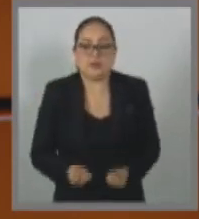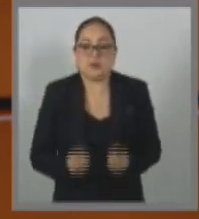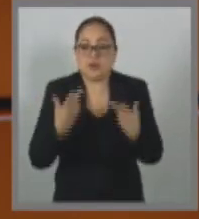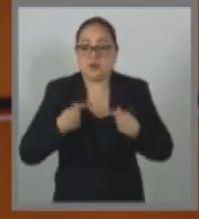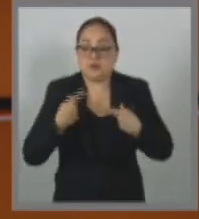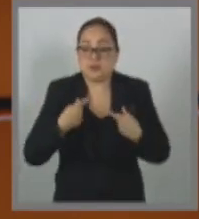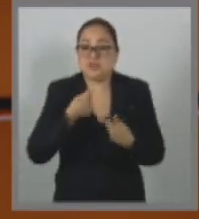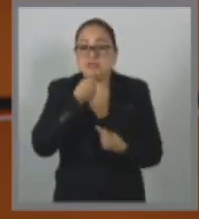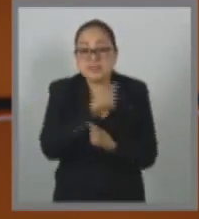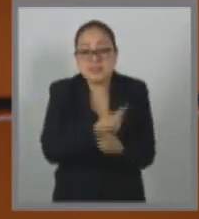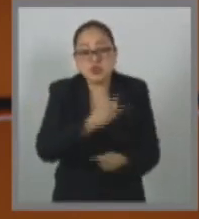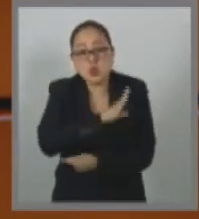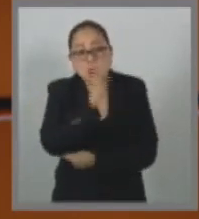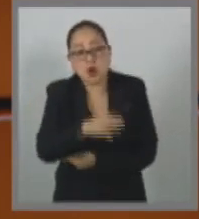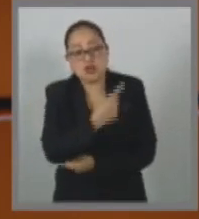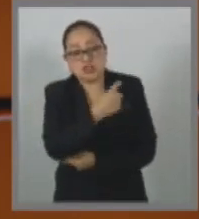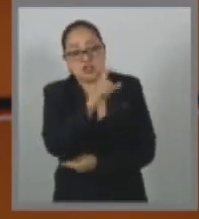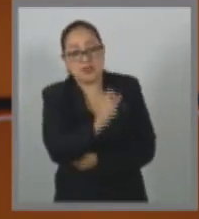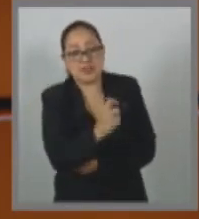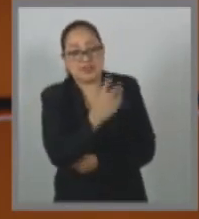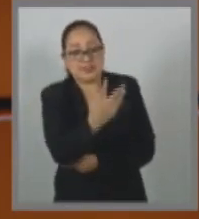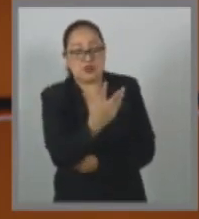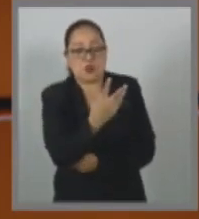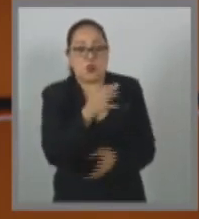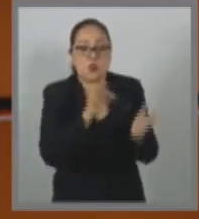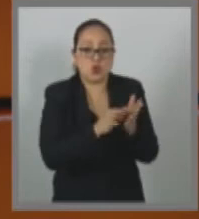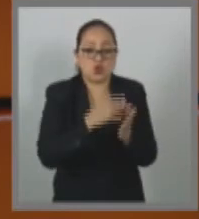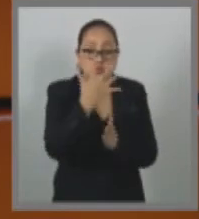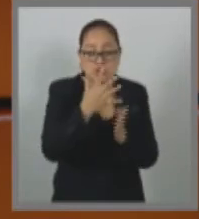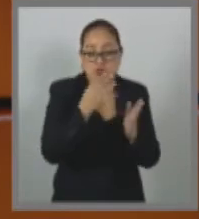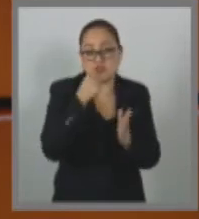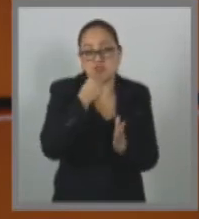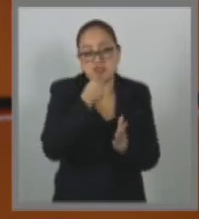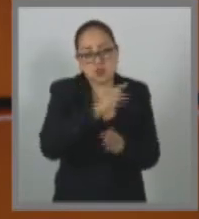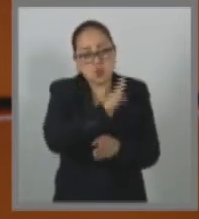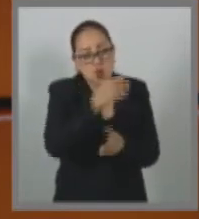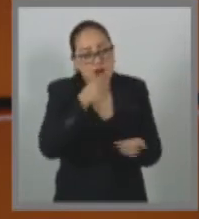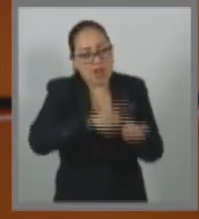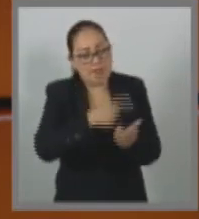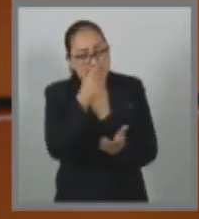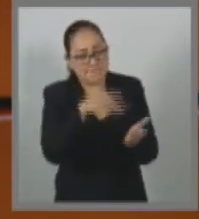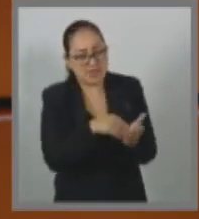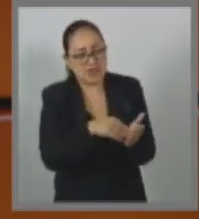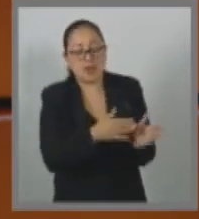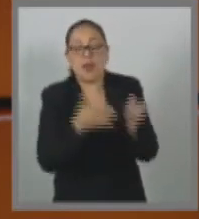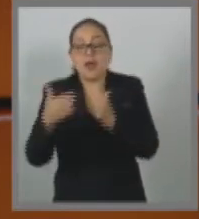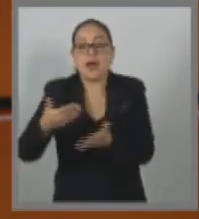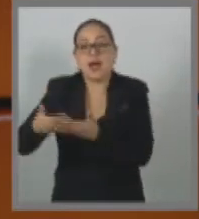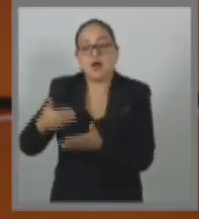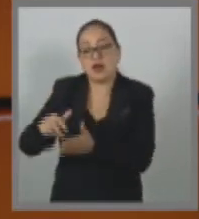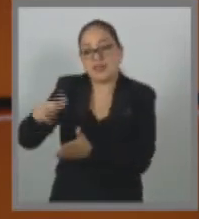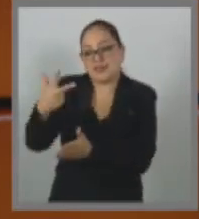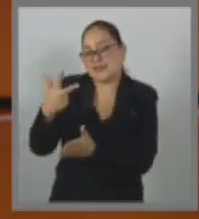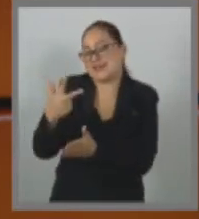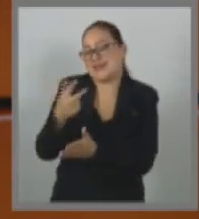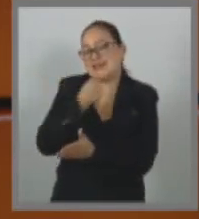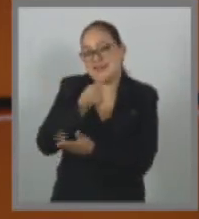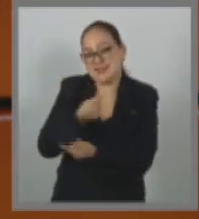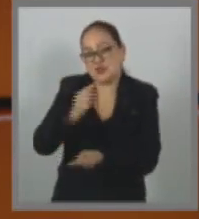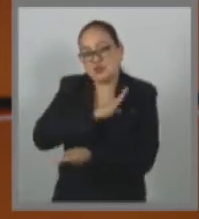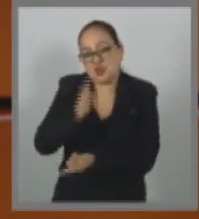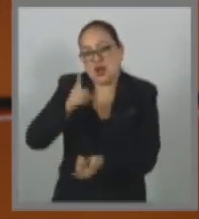de 125.7 niños por cada 1,000 nacimientos a 13 por cada 1,000 nacimientos.